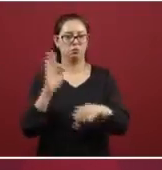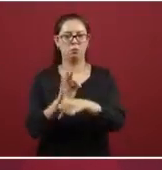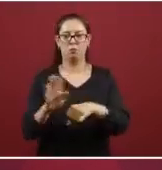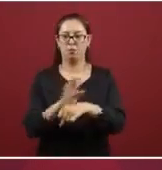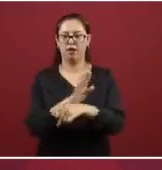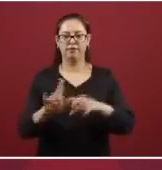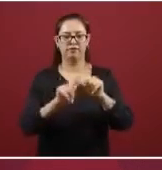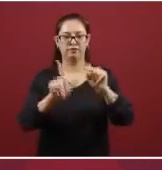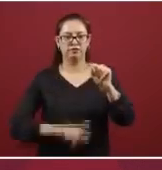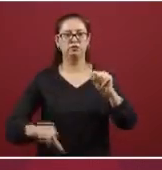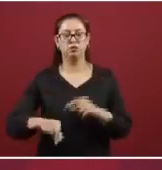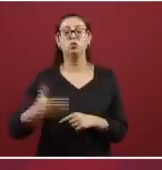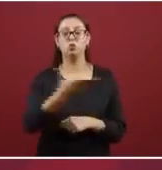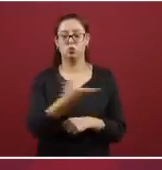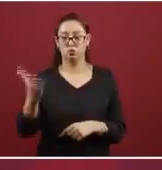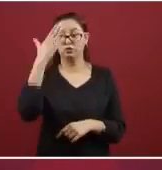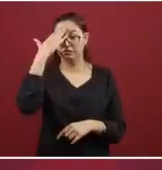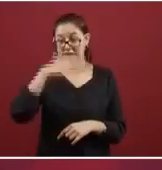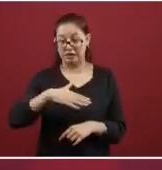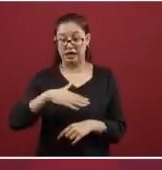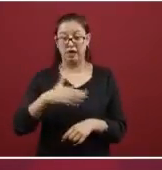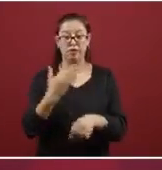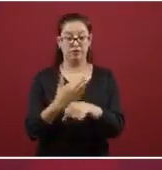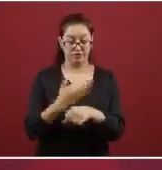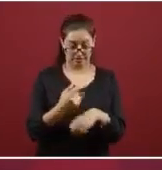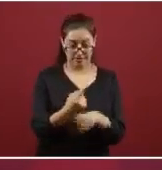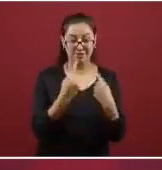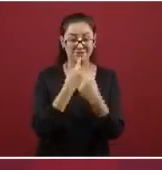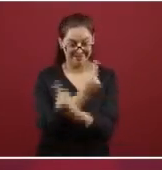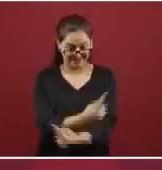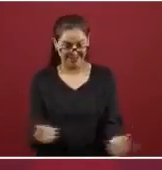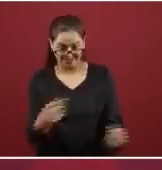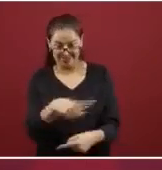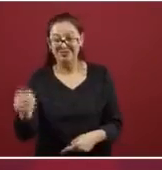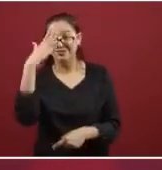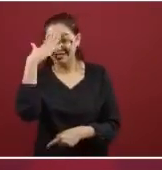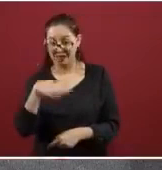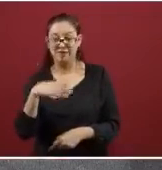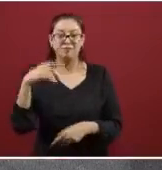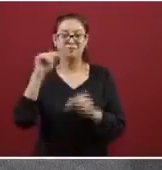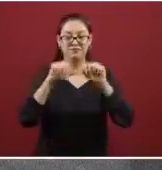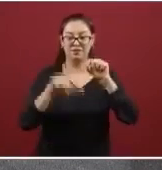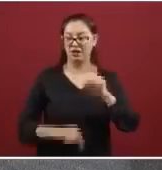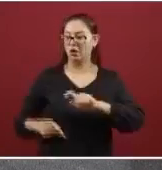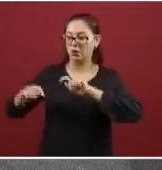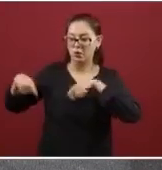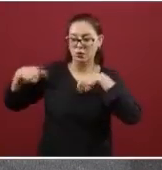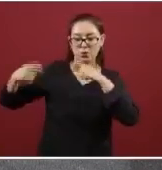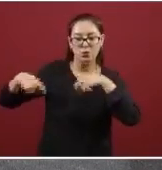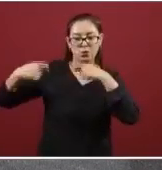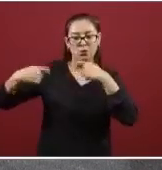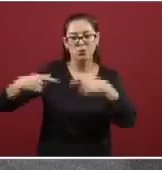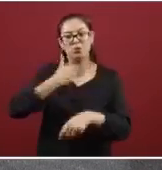ustedes saben, como ustedes los niños de México están estudiando en la escuela, México tiene una tradición muy distinguida